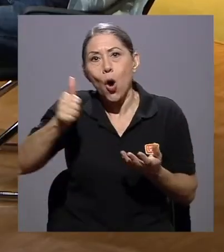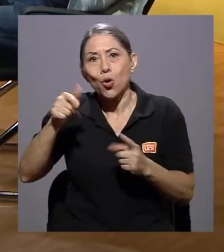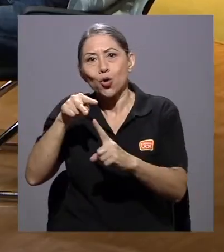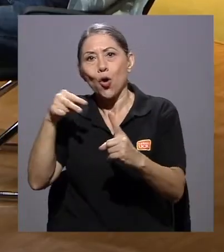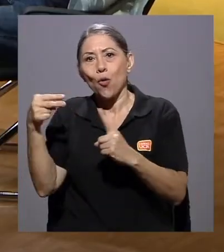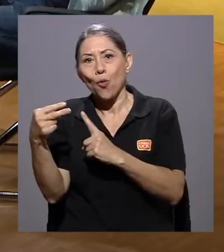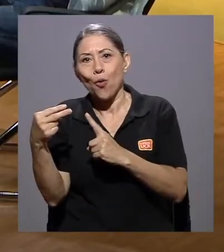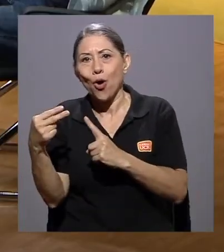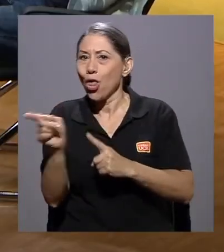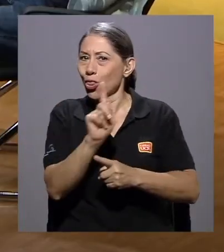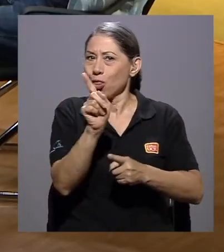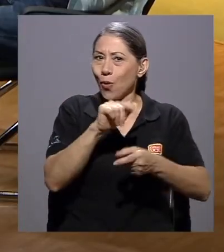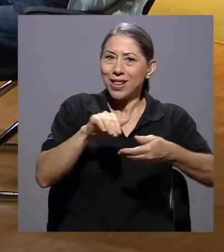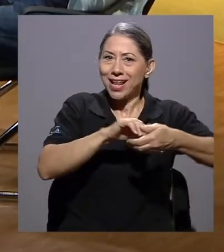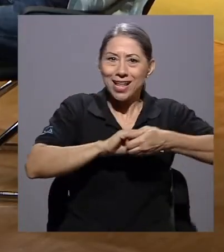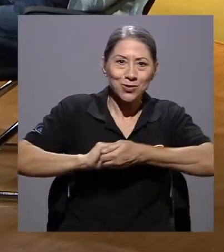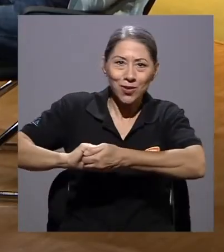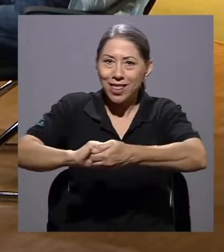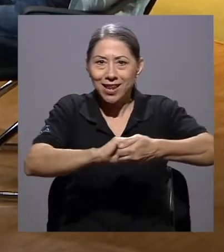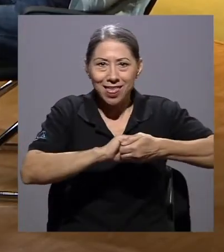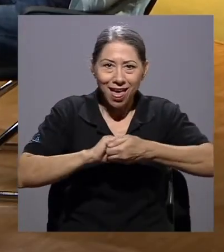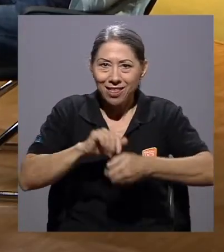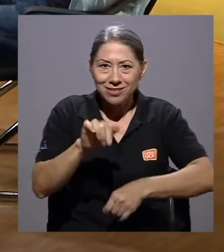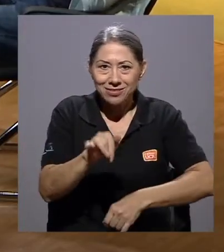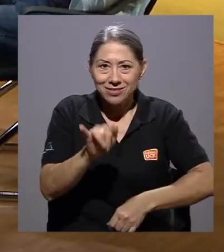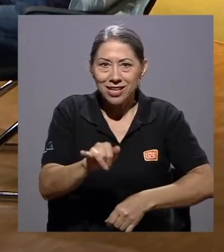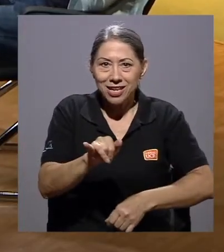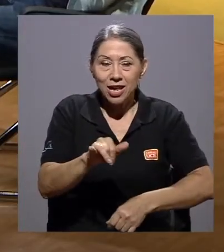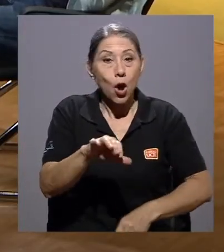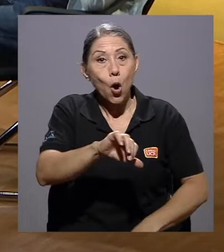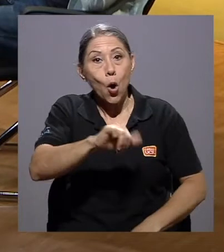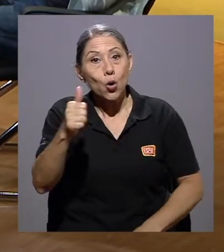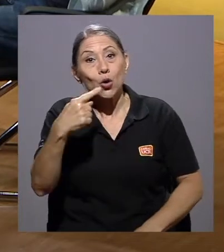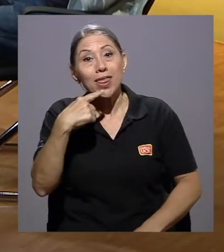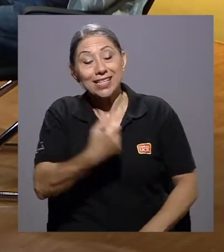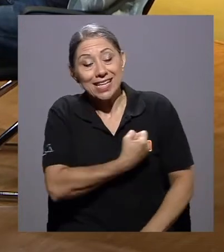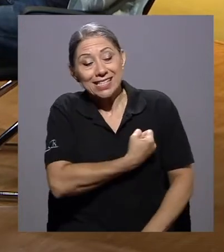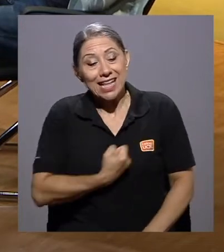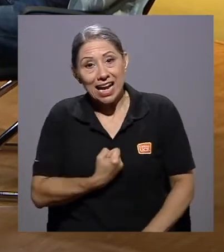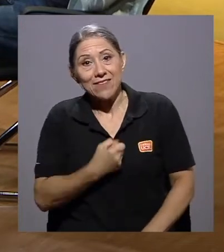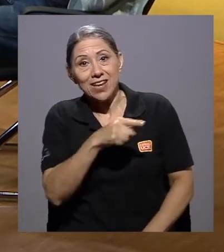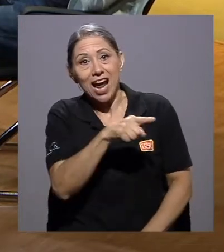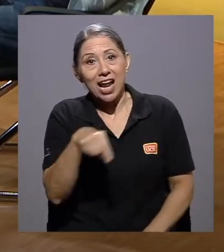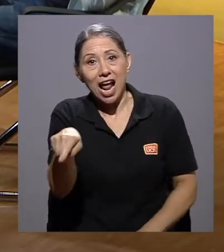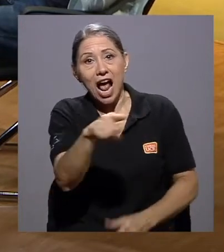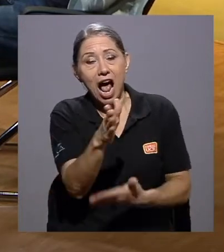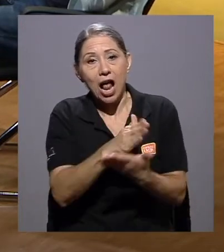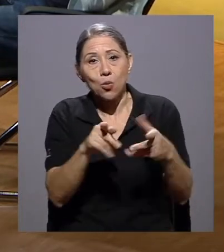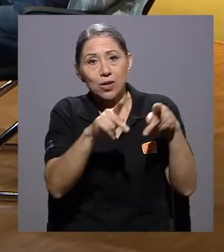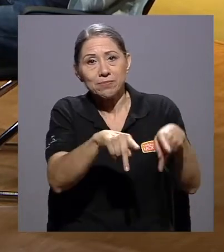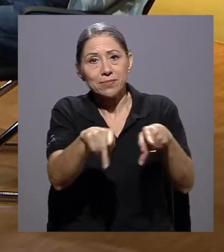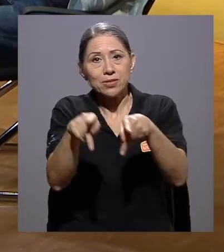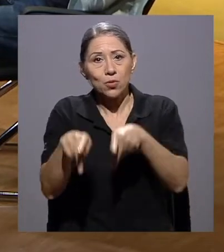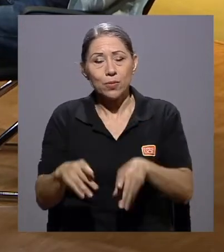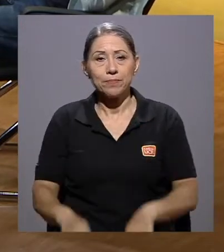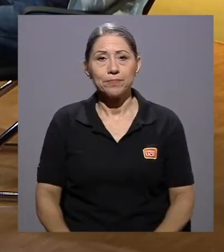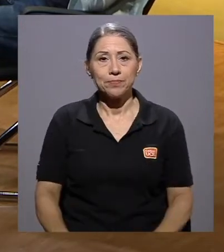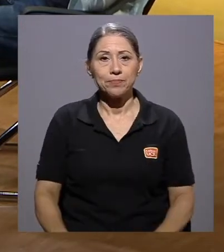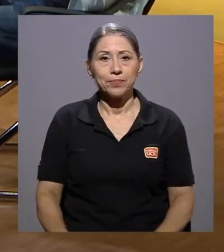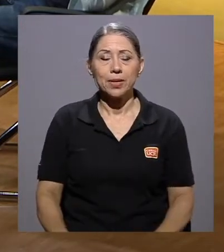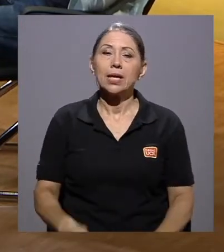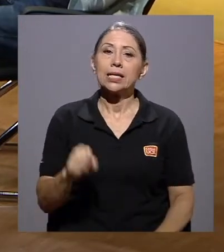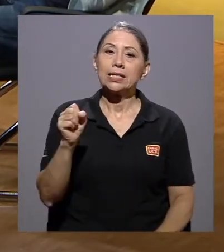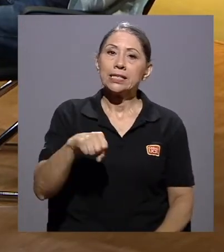la solidaridad en este sentido, sino ese otro que sacrifica poblaciones, ¿verdad? Sí. Y es que los